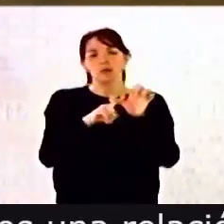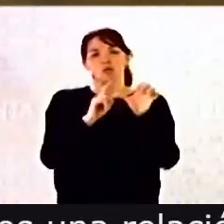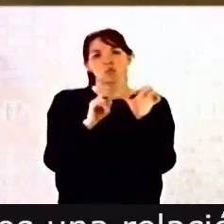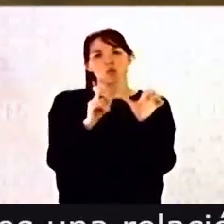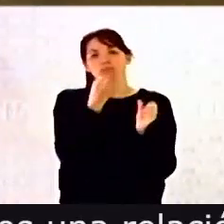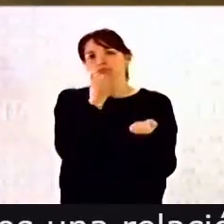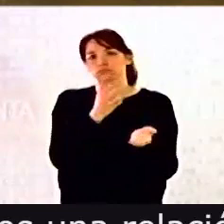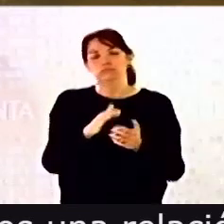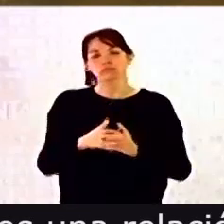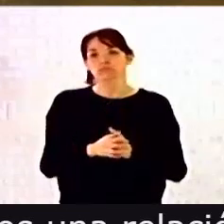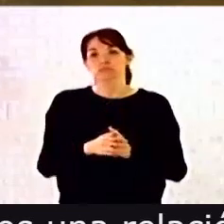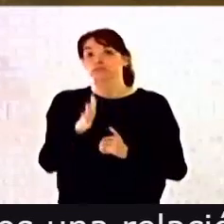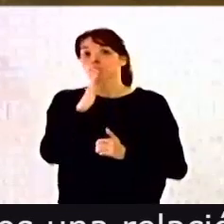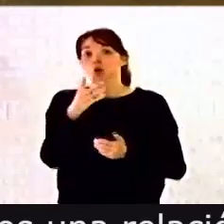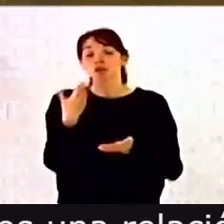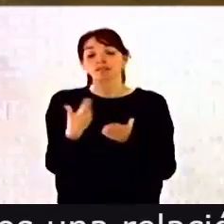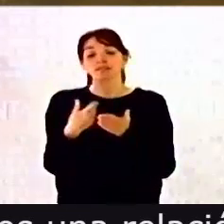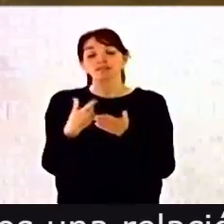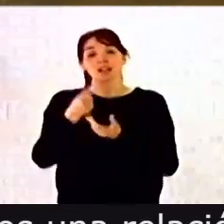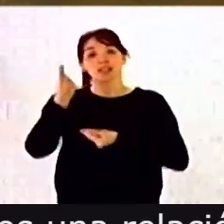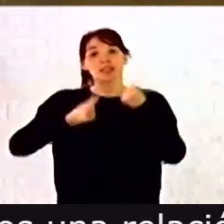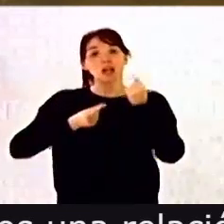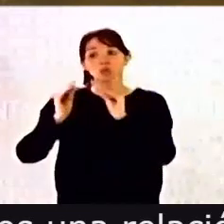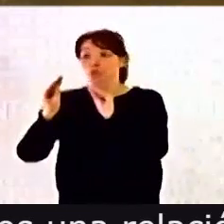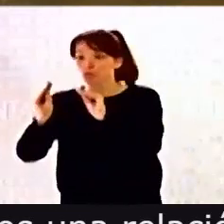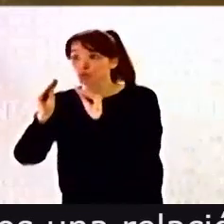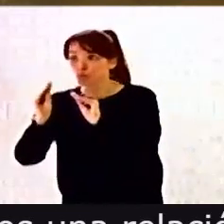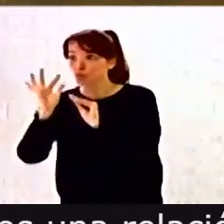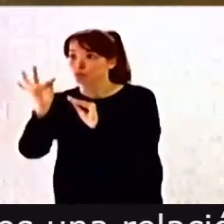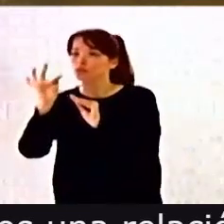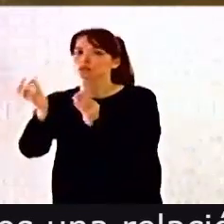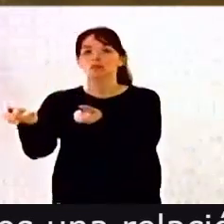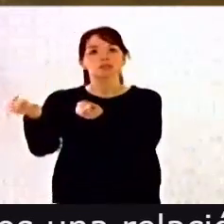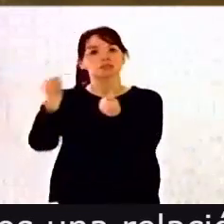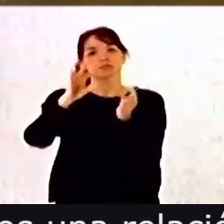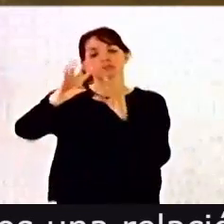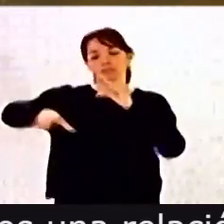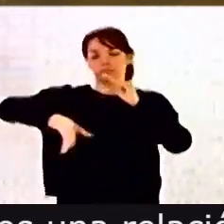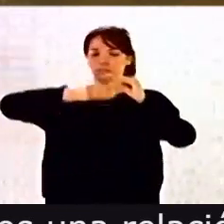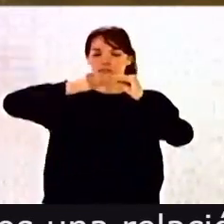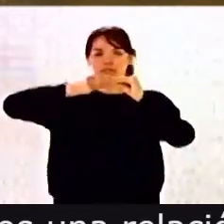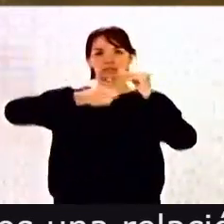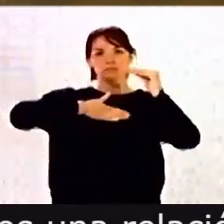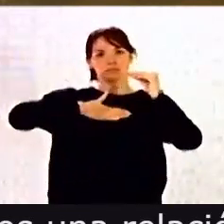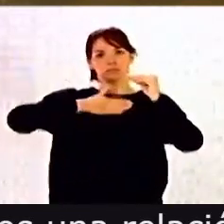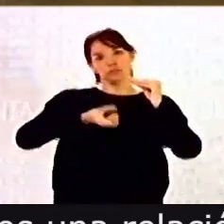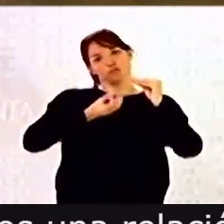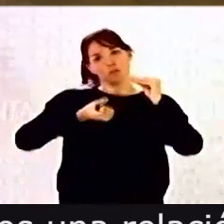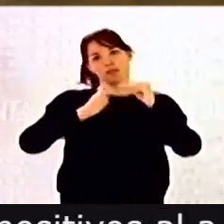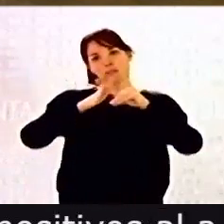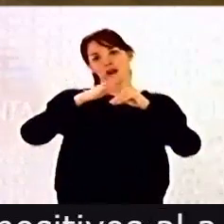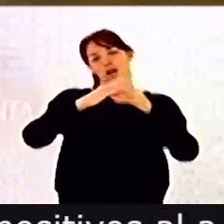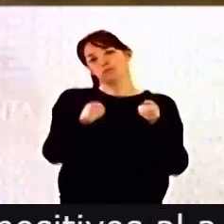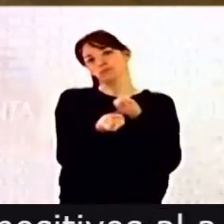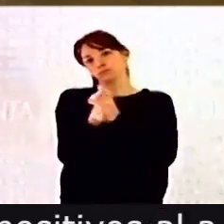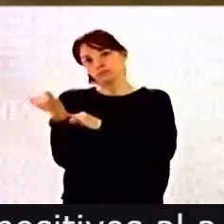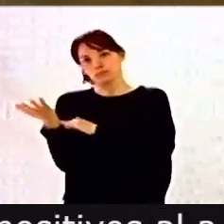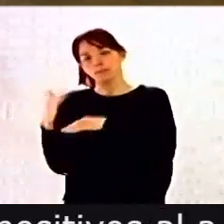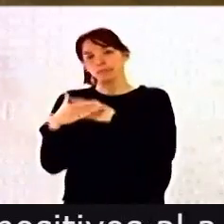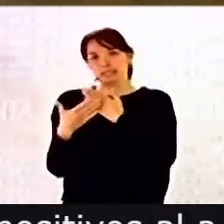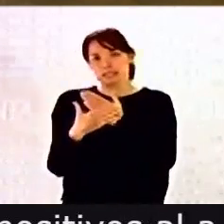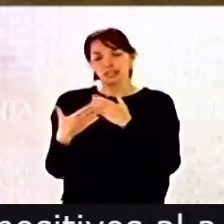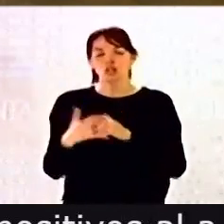Están vertiendo todos sus datos positivos a la información que nosotros tenemos que trasladarle al Ministerio. En el ámbito